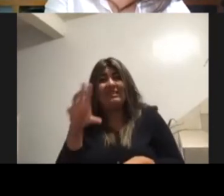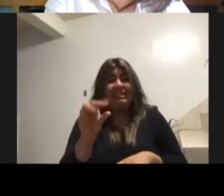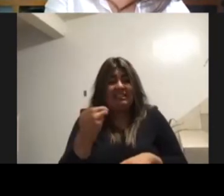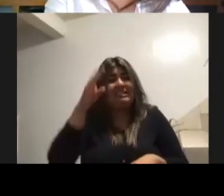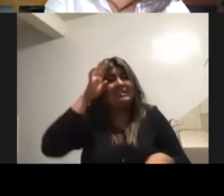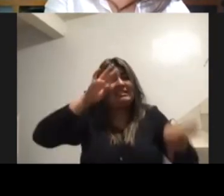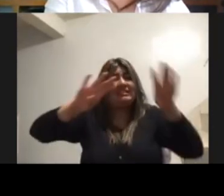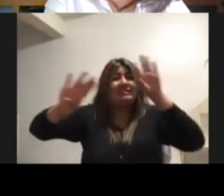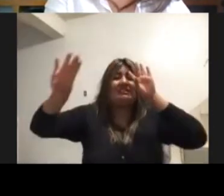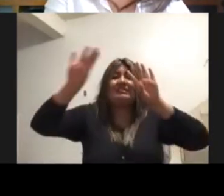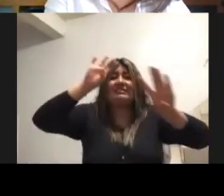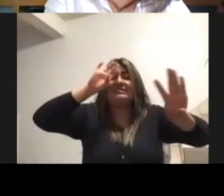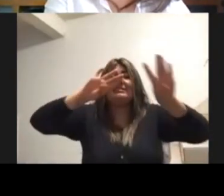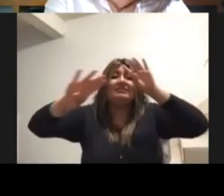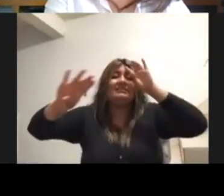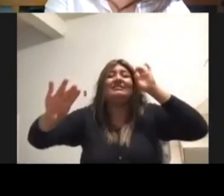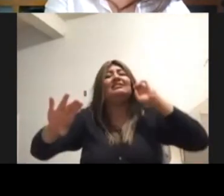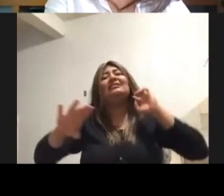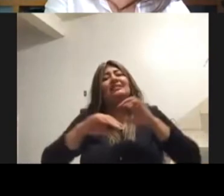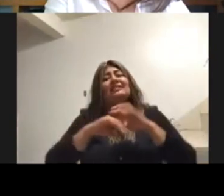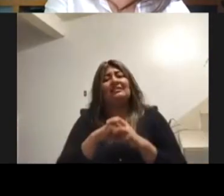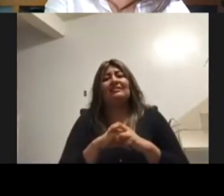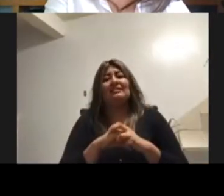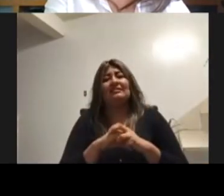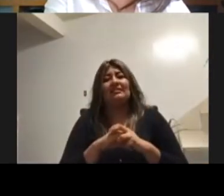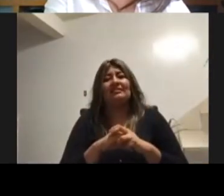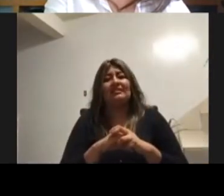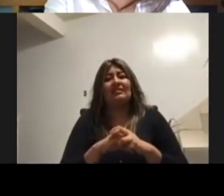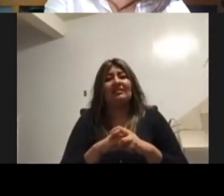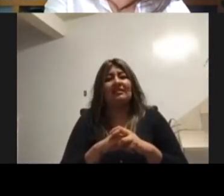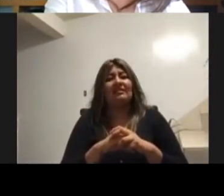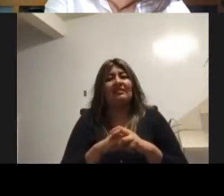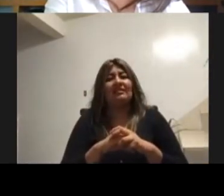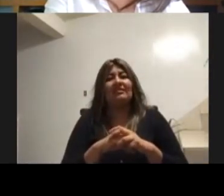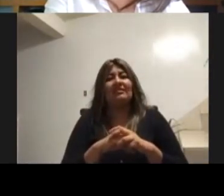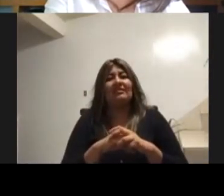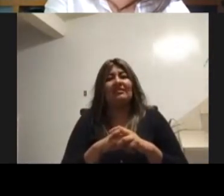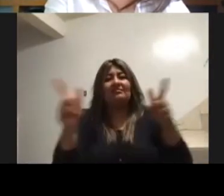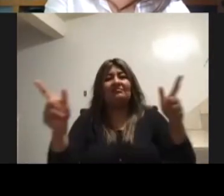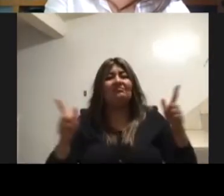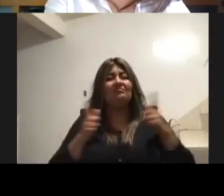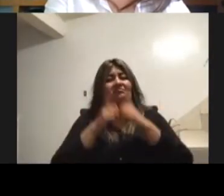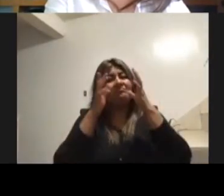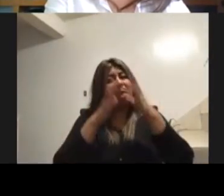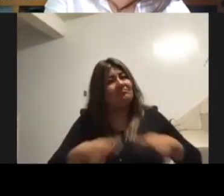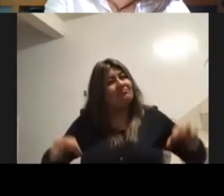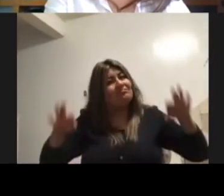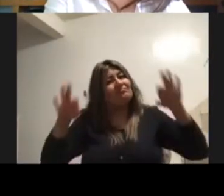en consecuencia hay un grupo importante que está,